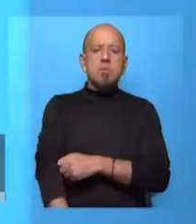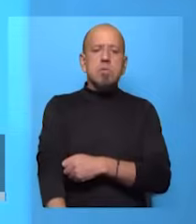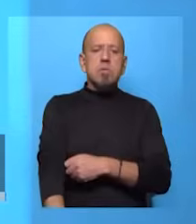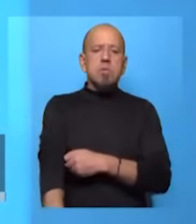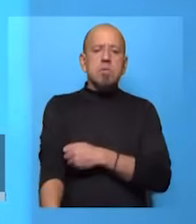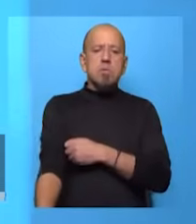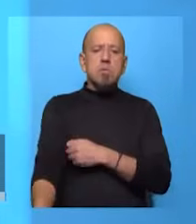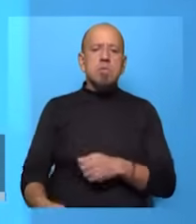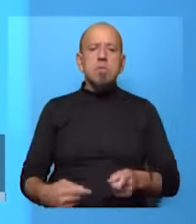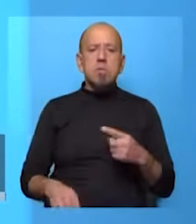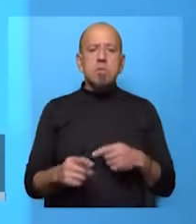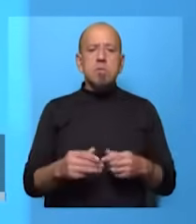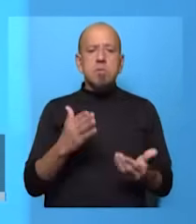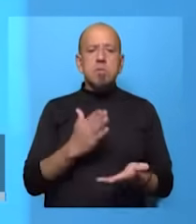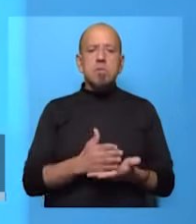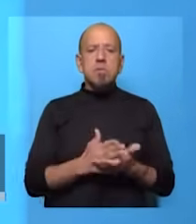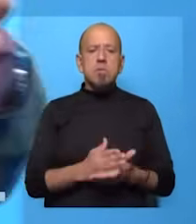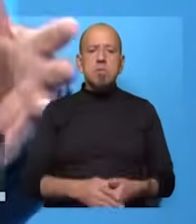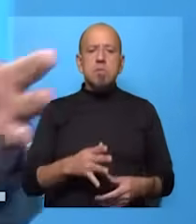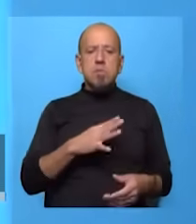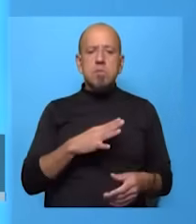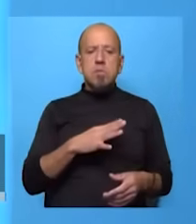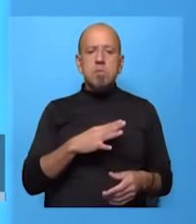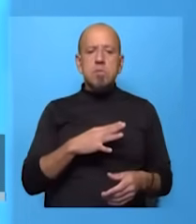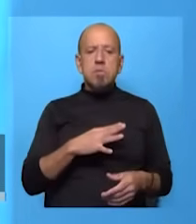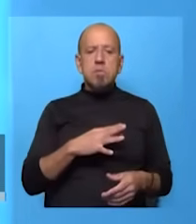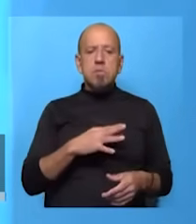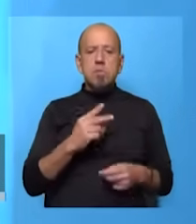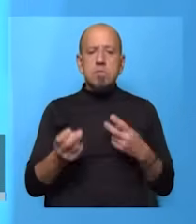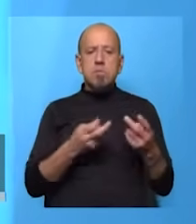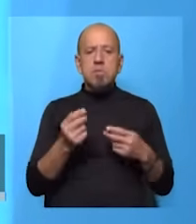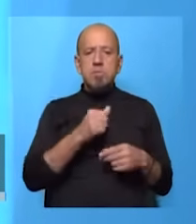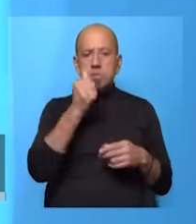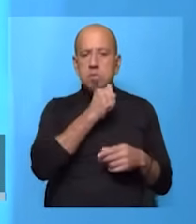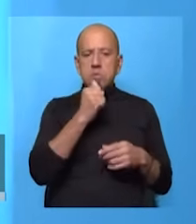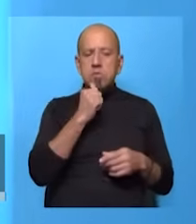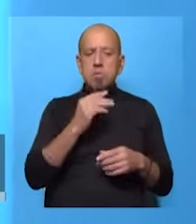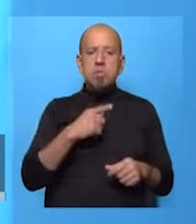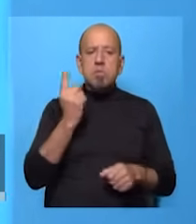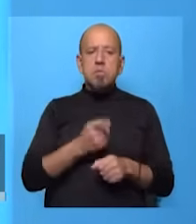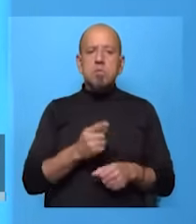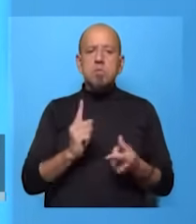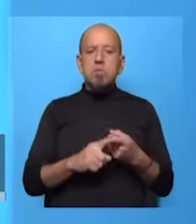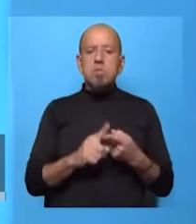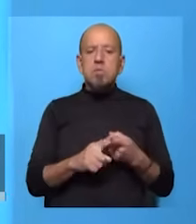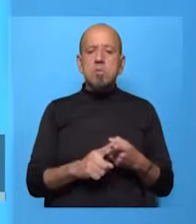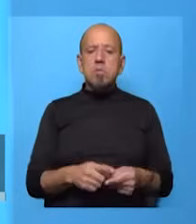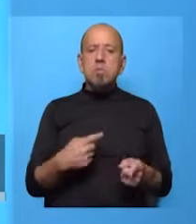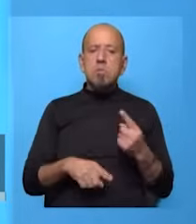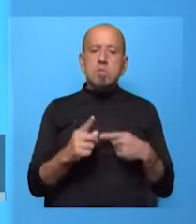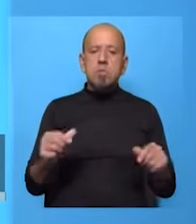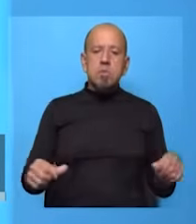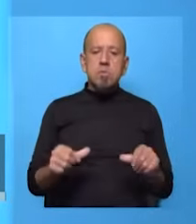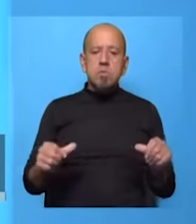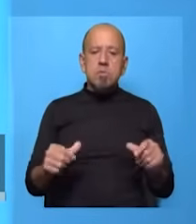de derechos vulnerados y hay que resolver Ese Conjunto amplio y para eso hay que tomar decisiones y llegar a acuerdos pero hacerlo